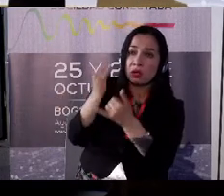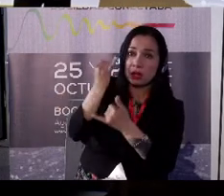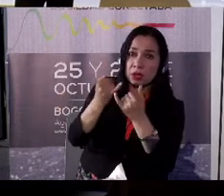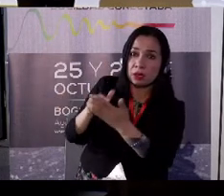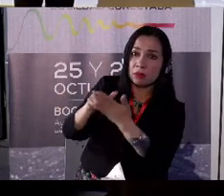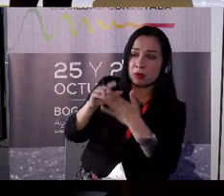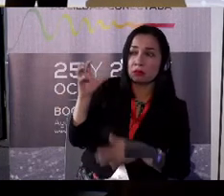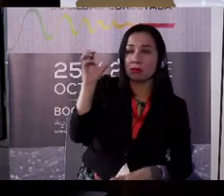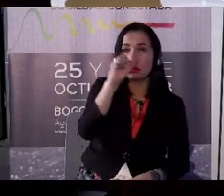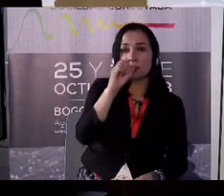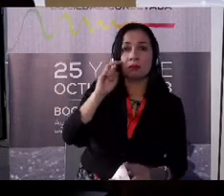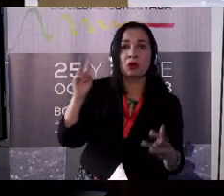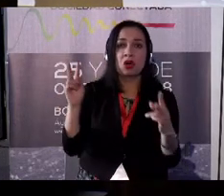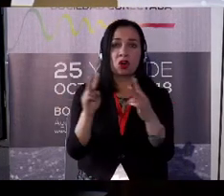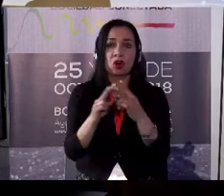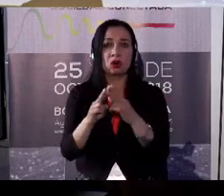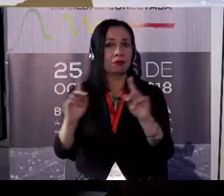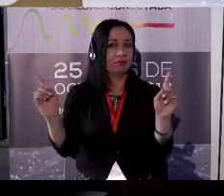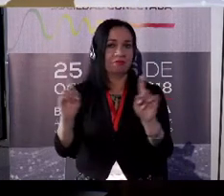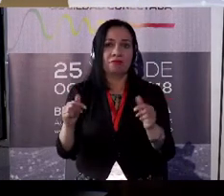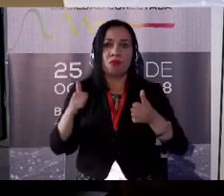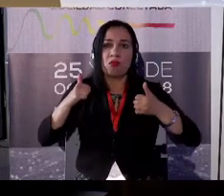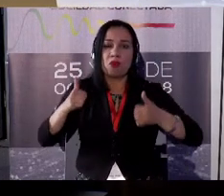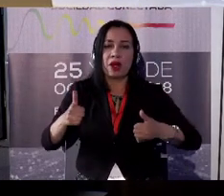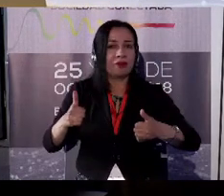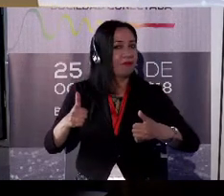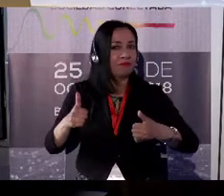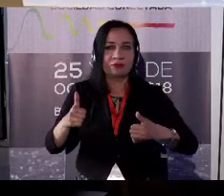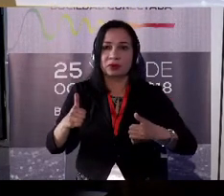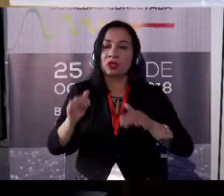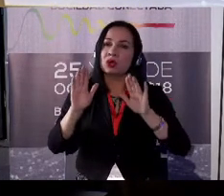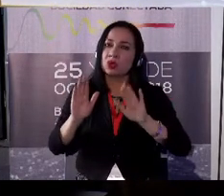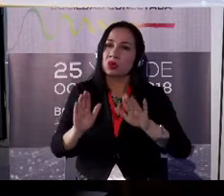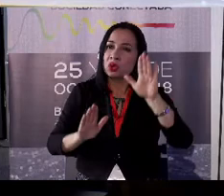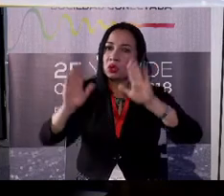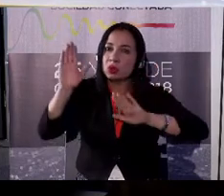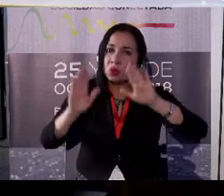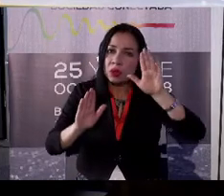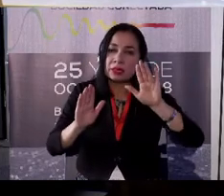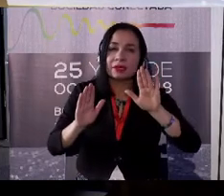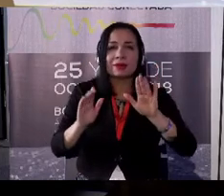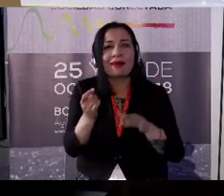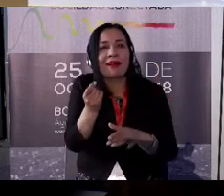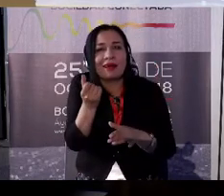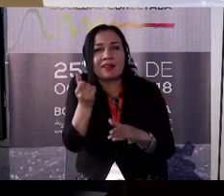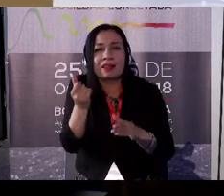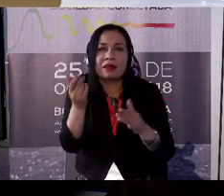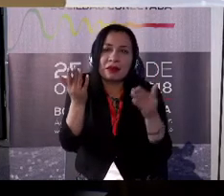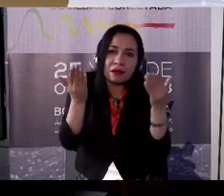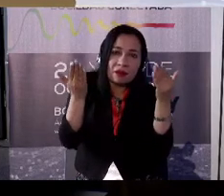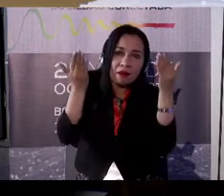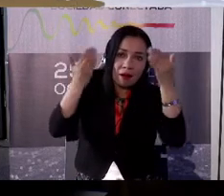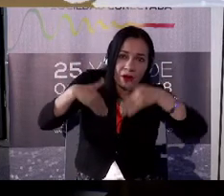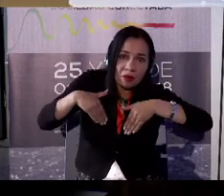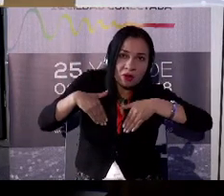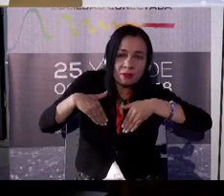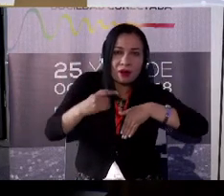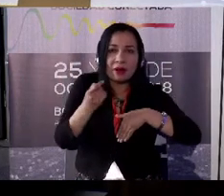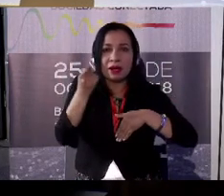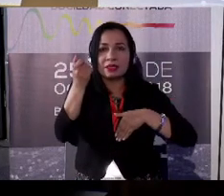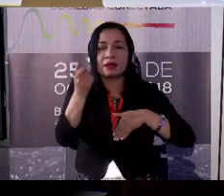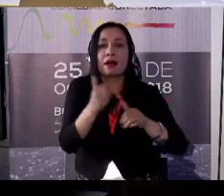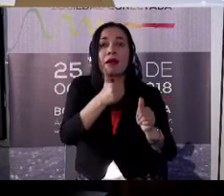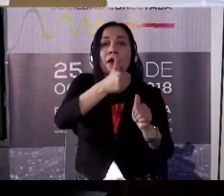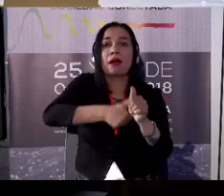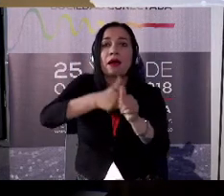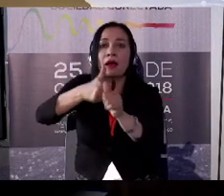Eventualmente las subastas en Estados Unidos se hacen no anónimas, pero se les da un código a cada uno de los